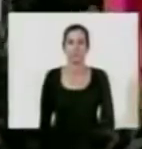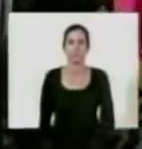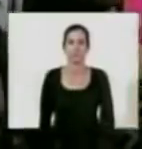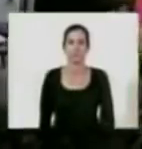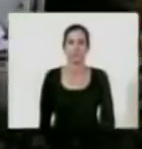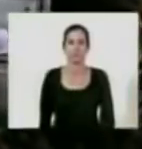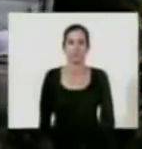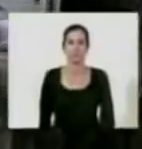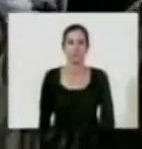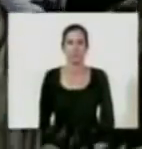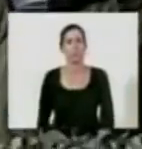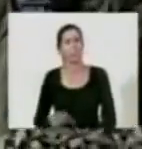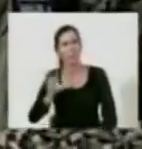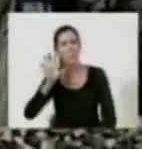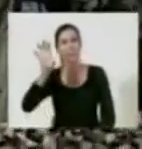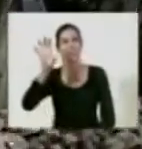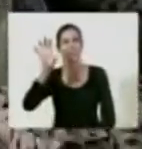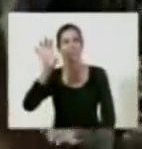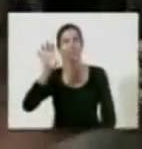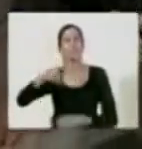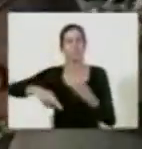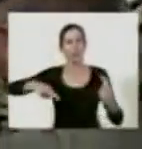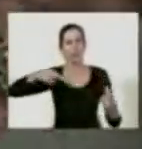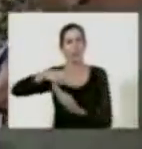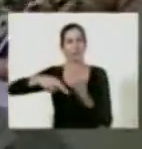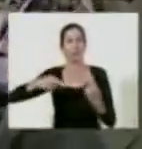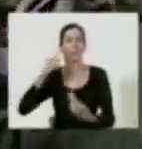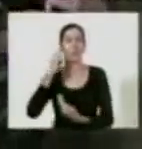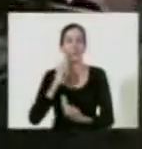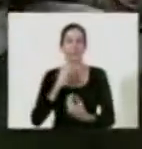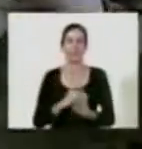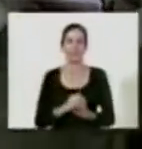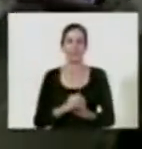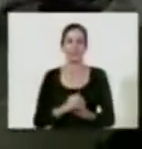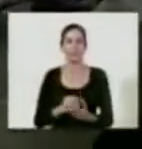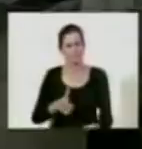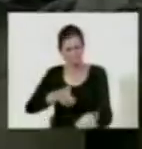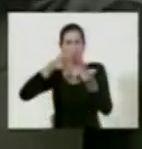Por la patria y por la revolución bolivariana. ¡Fuego!